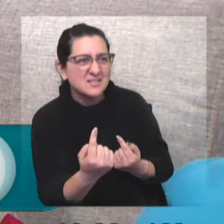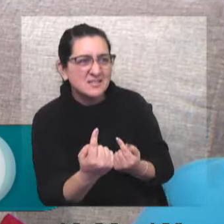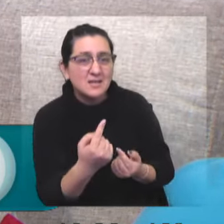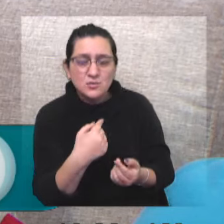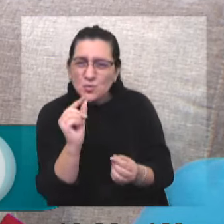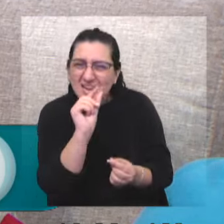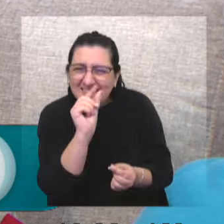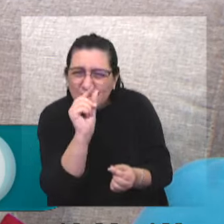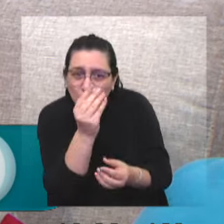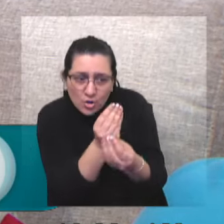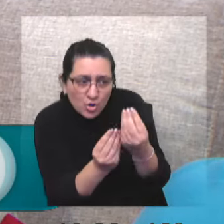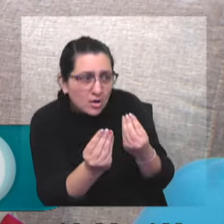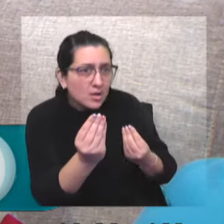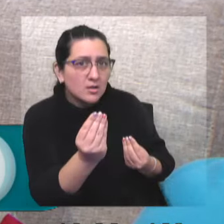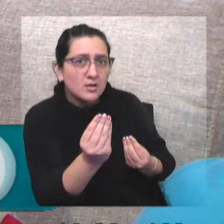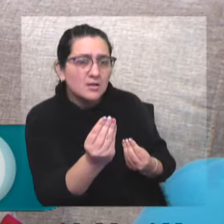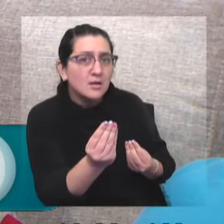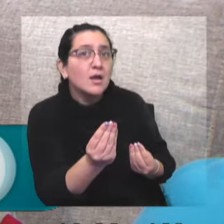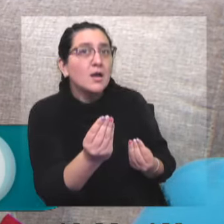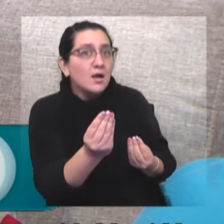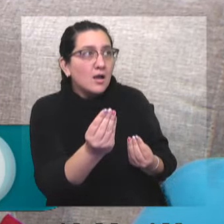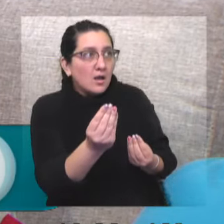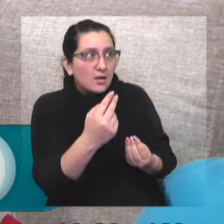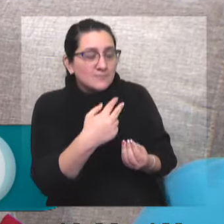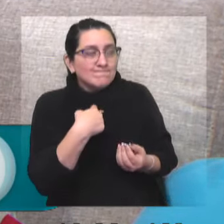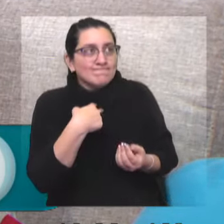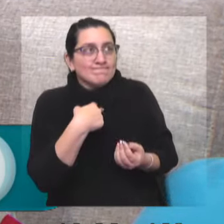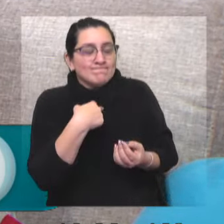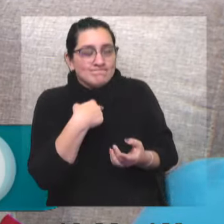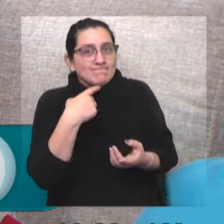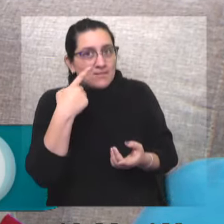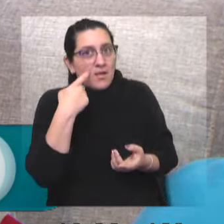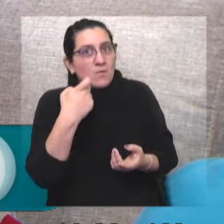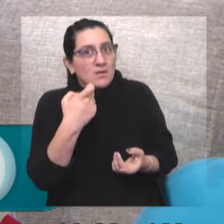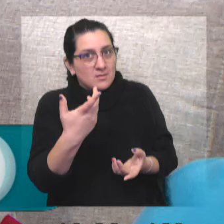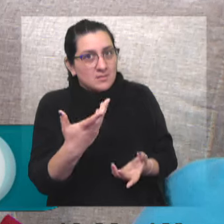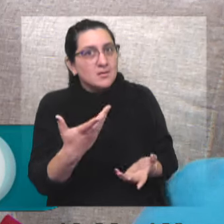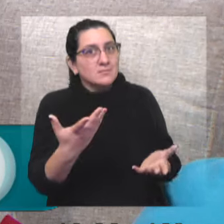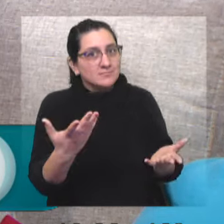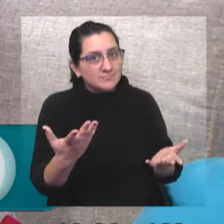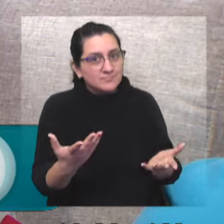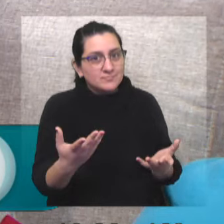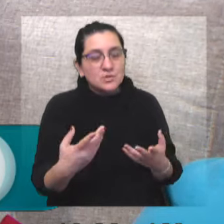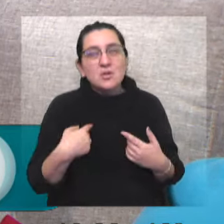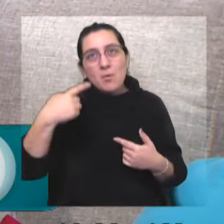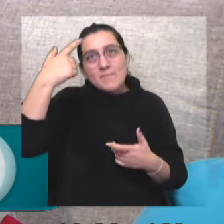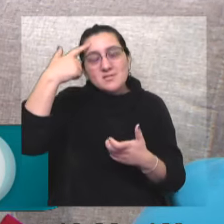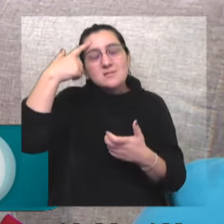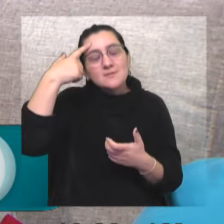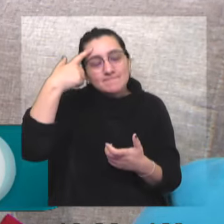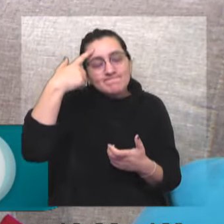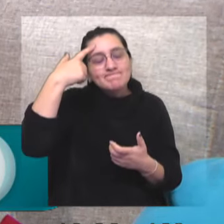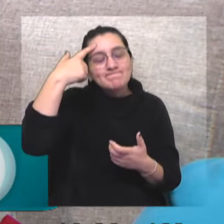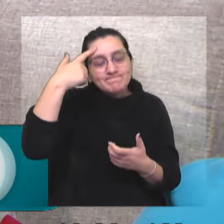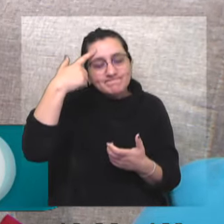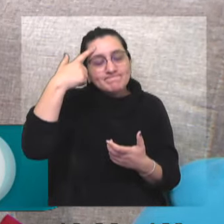un rato en ese lugar, entonces está hecho de una manera muy, muy interesante que te lleva a ese lugar y que te hace pensar y te hace...